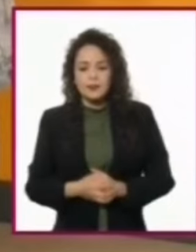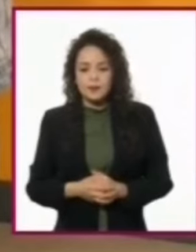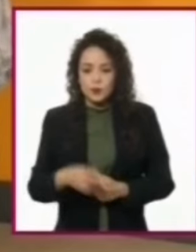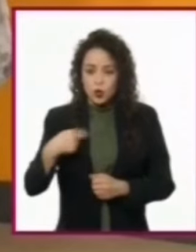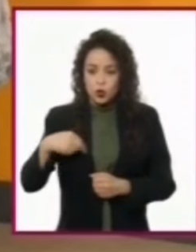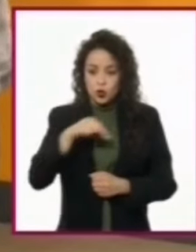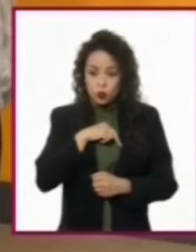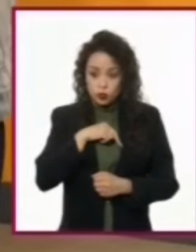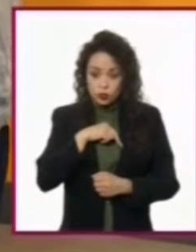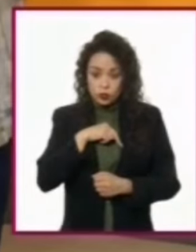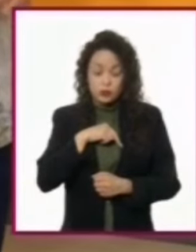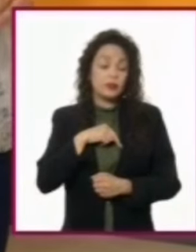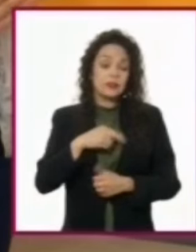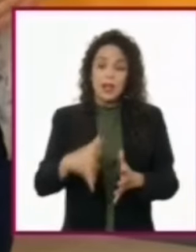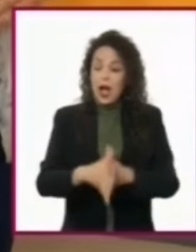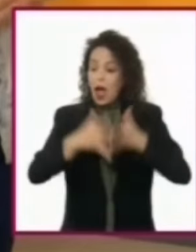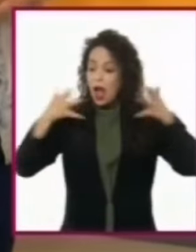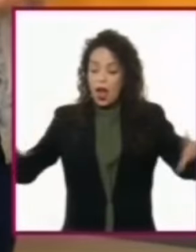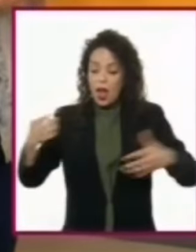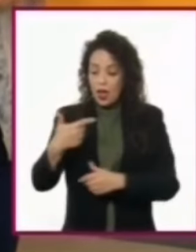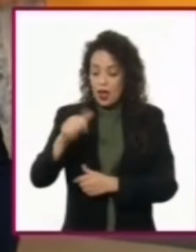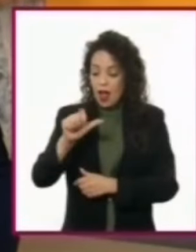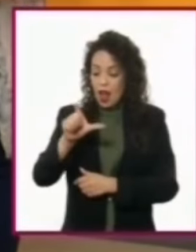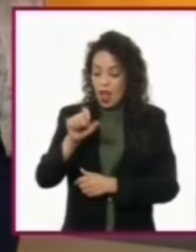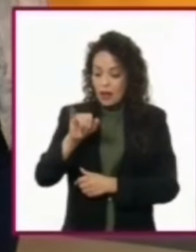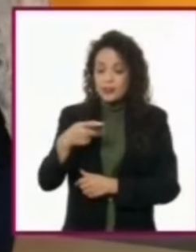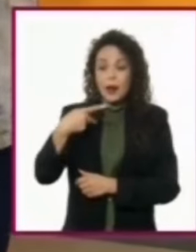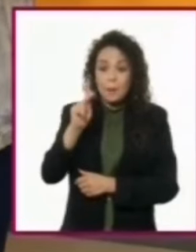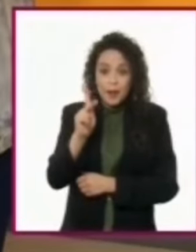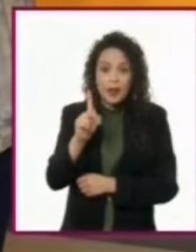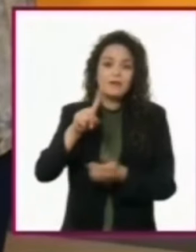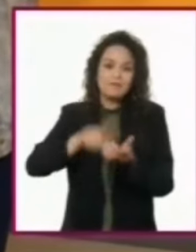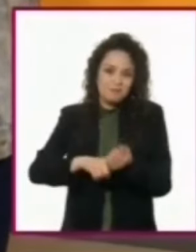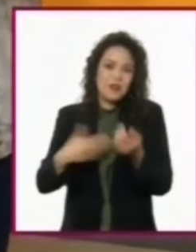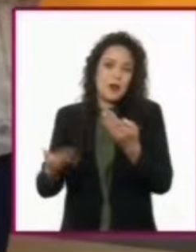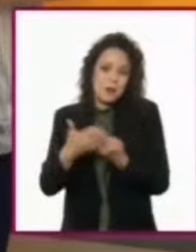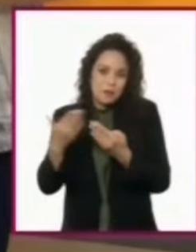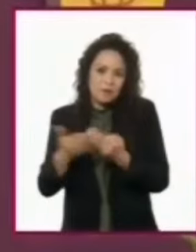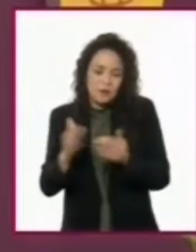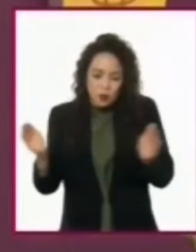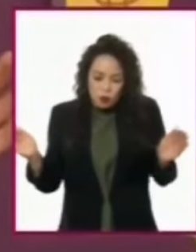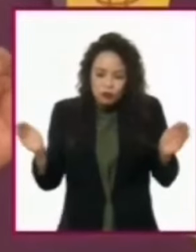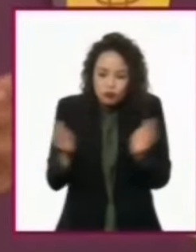una galaxia inmensa y al mismo tiempo pequeña en relación con el universo.